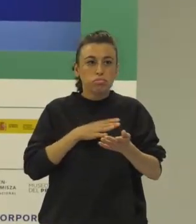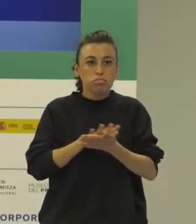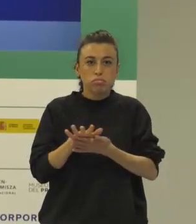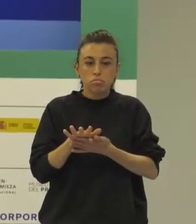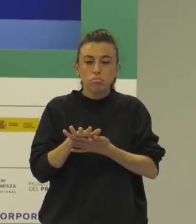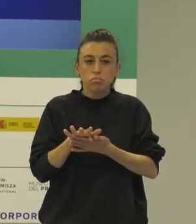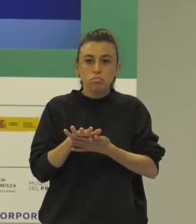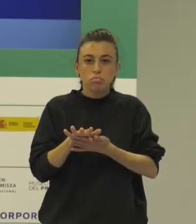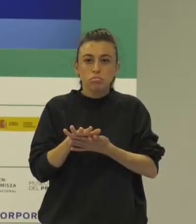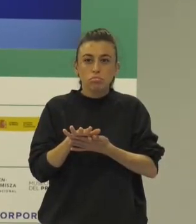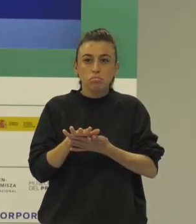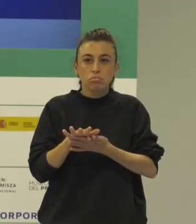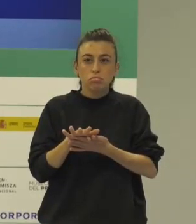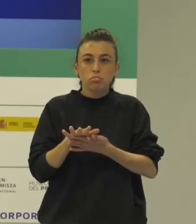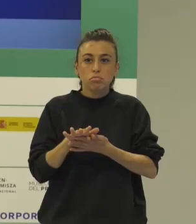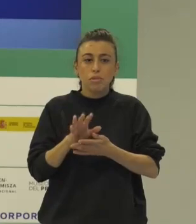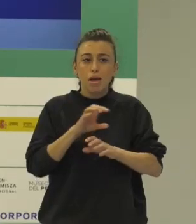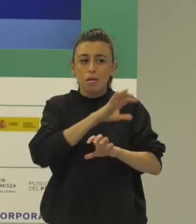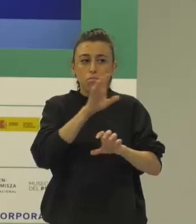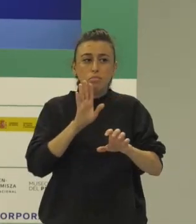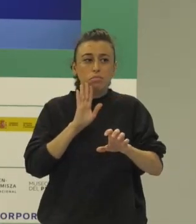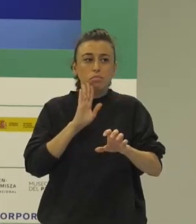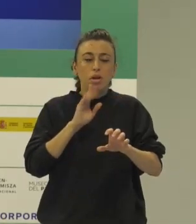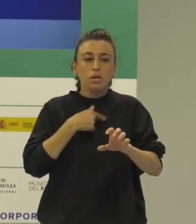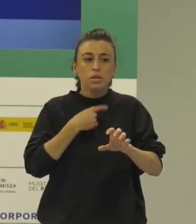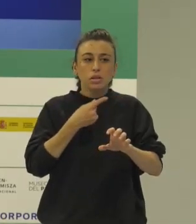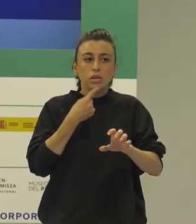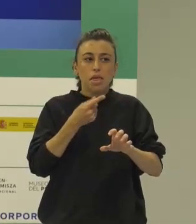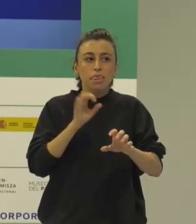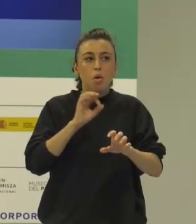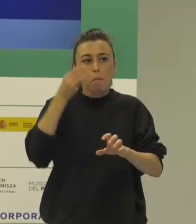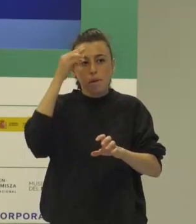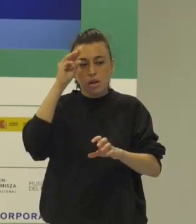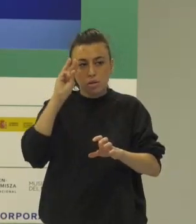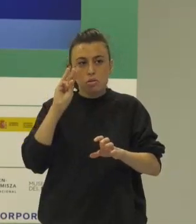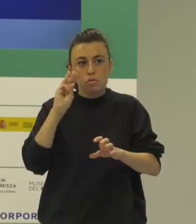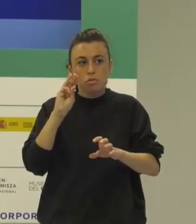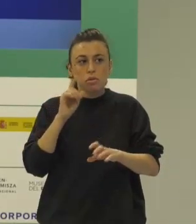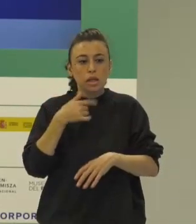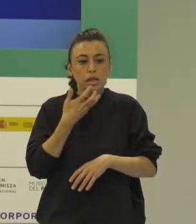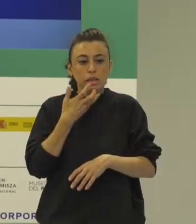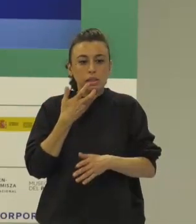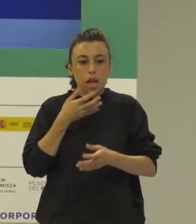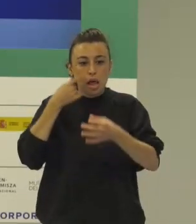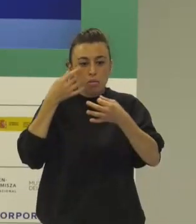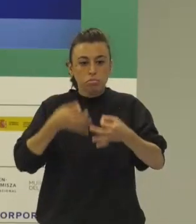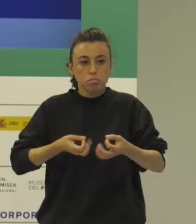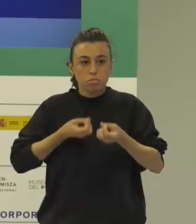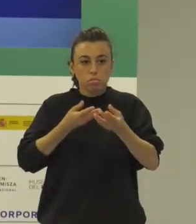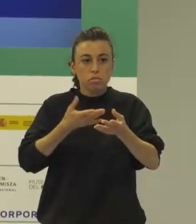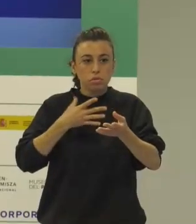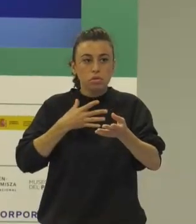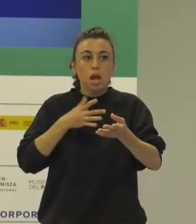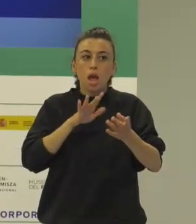hace en Guatemala, en Cuba, en Nicaragua, en México, donde contar la verdad supone, en muchos casos, jugarse la vida